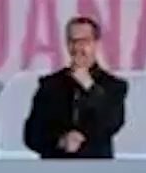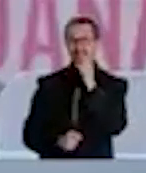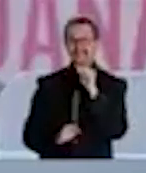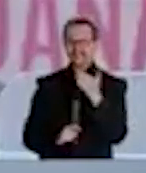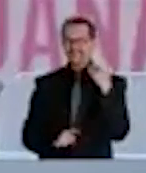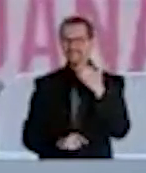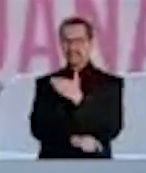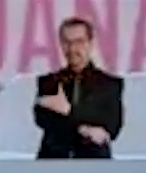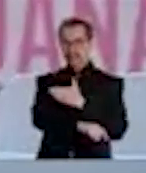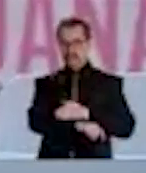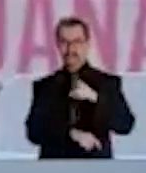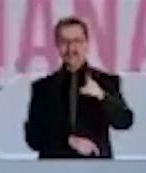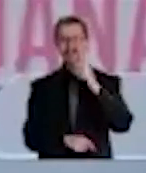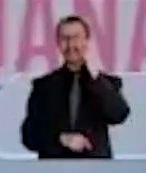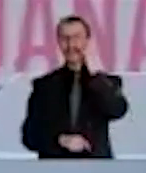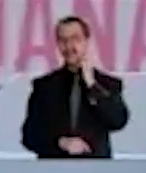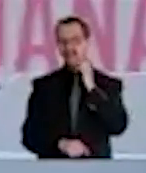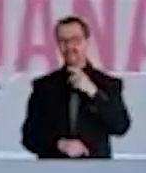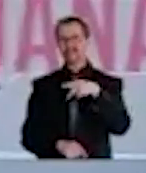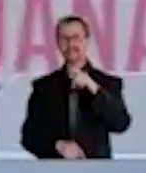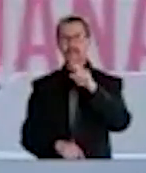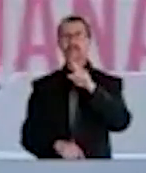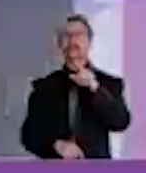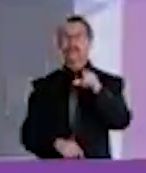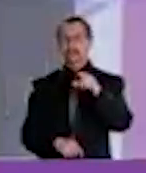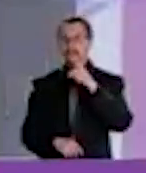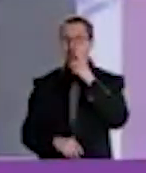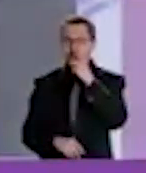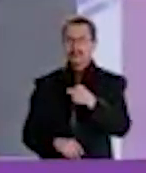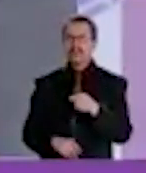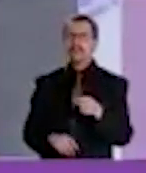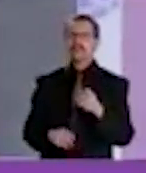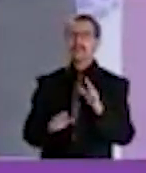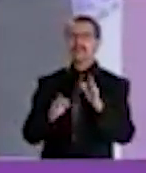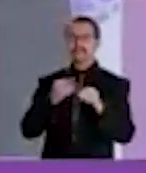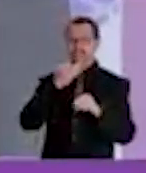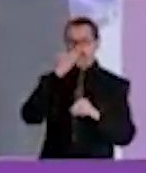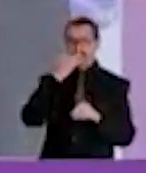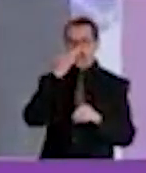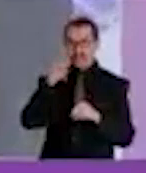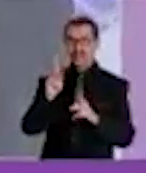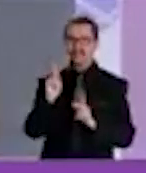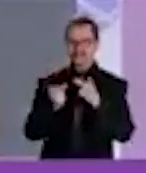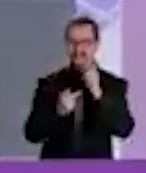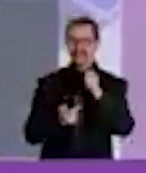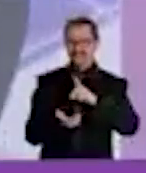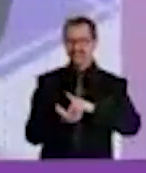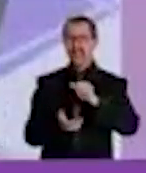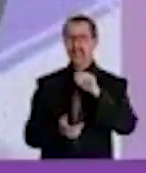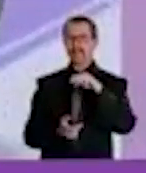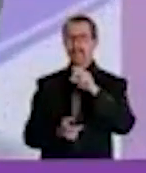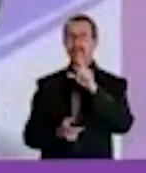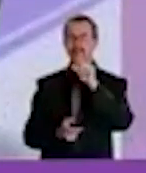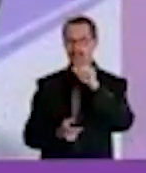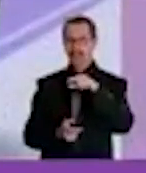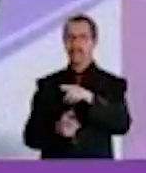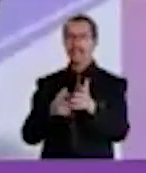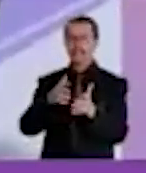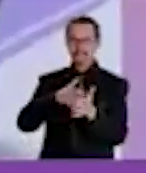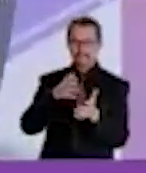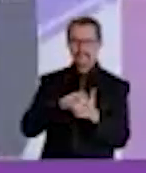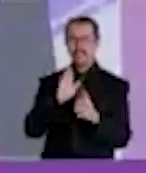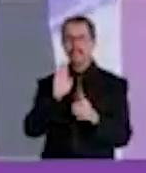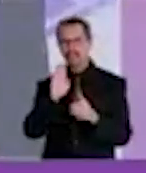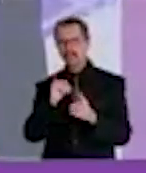lópez obrador sobre la amapola y los opioides dejemos la amapola hablemos de la marihuana por lo menos en eeuu